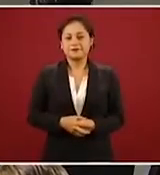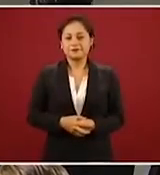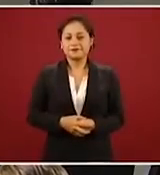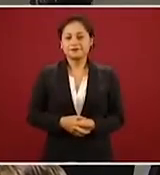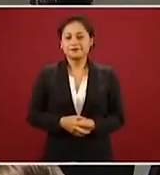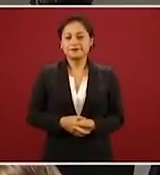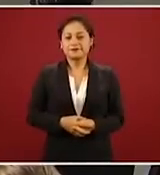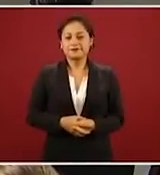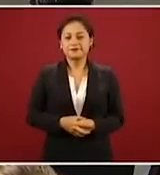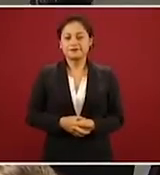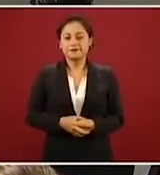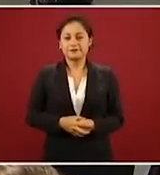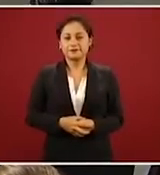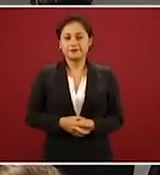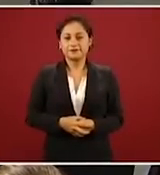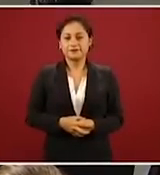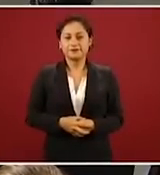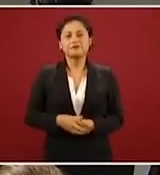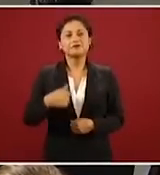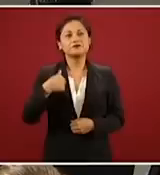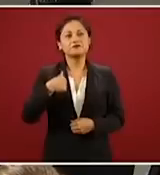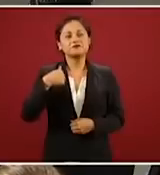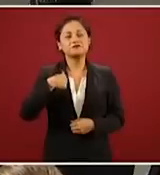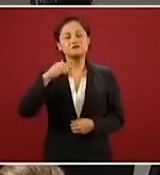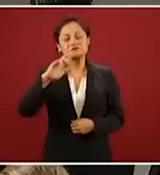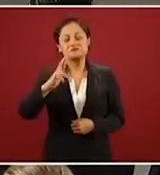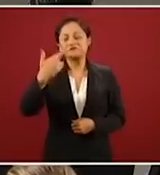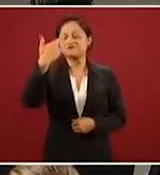Recuerdo aún mis primeros